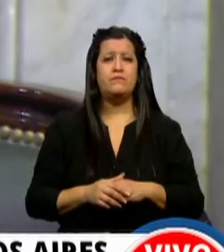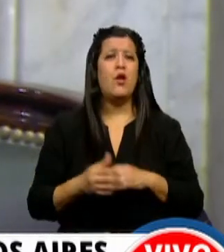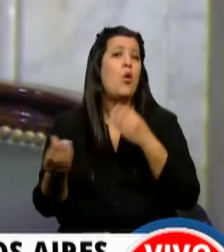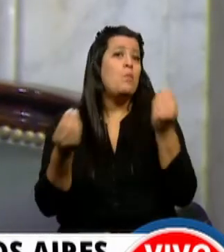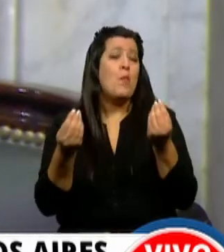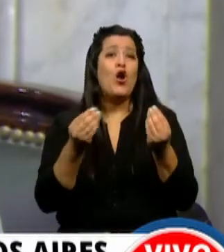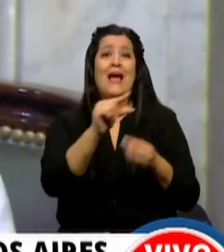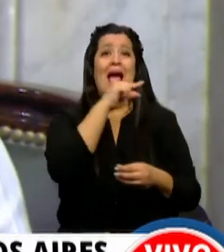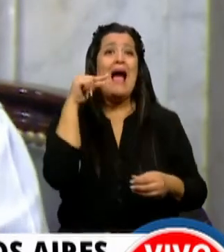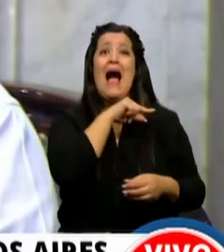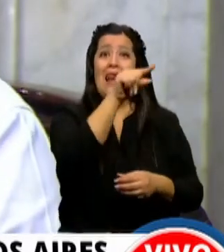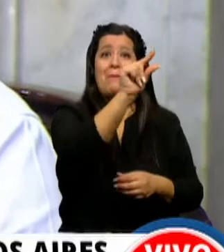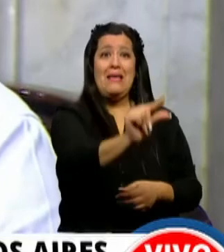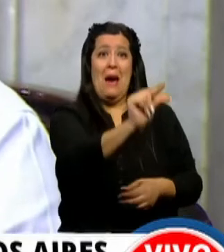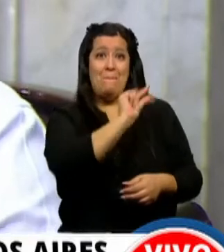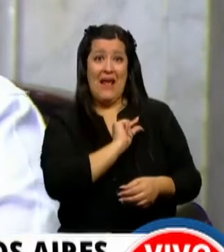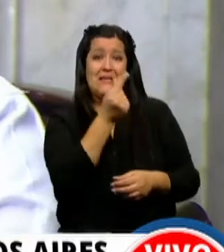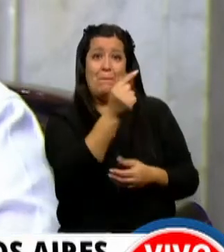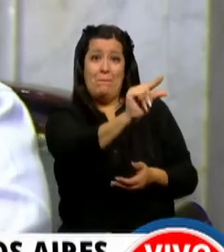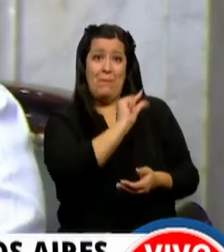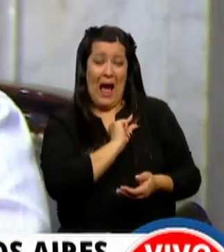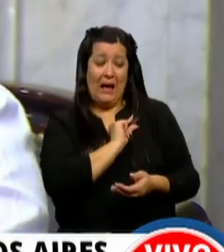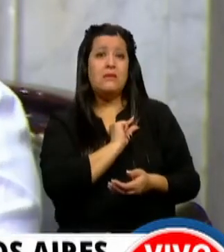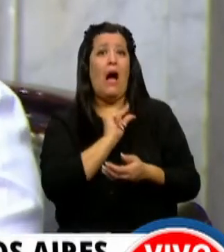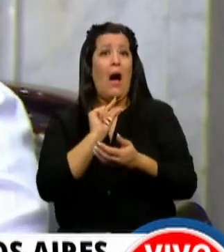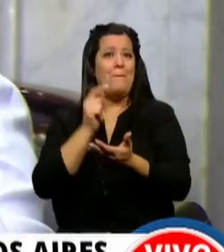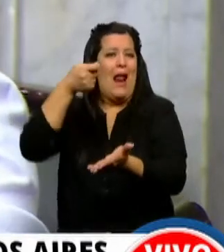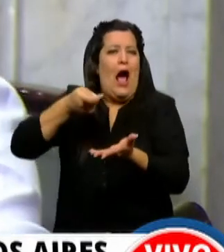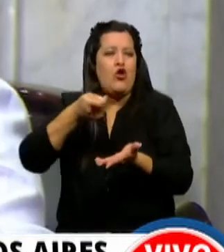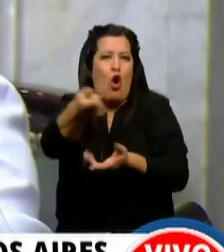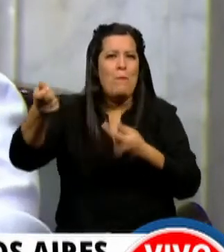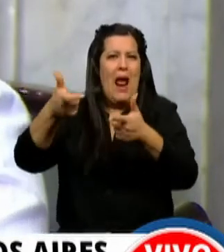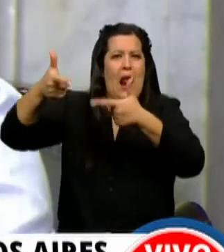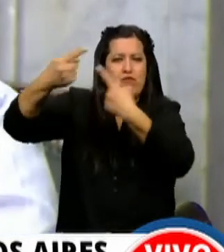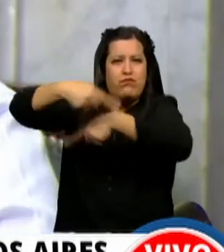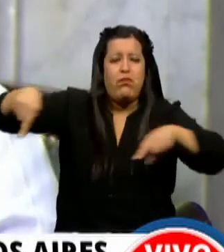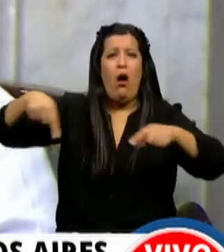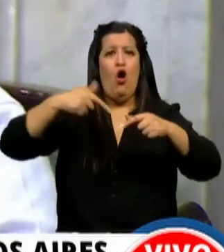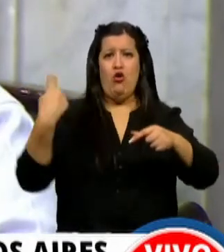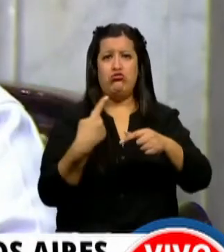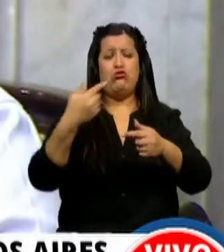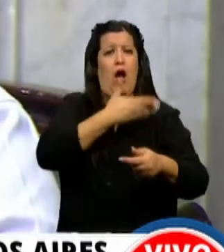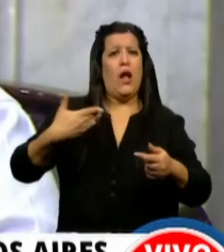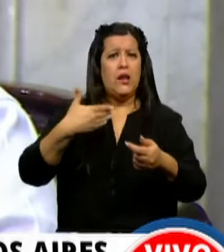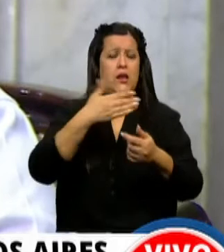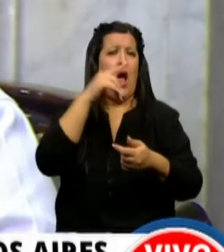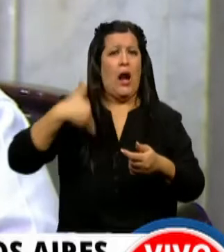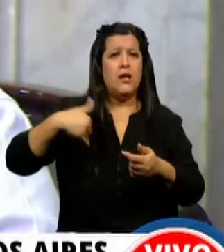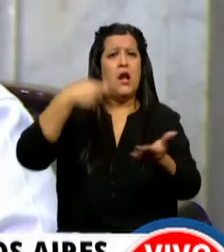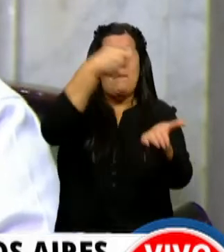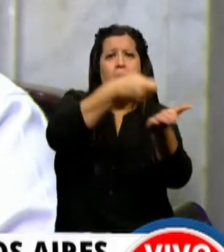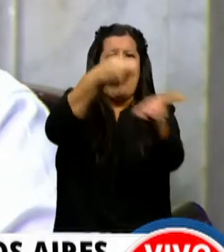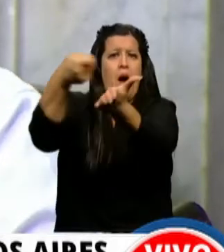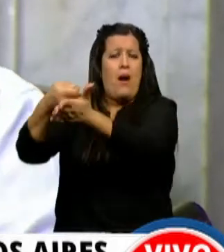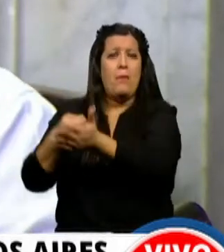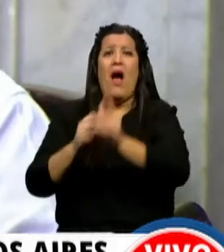porque nos prestó plata para comprar armamento. Argentina paga al Club de París, a China, a los bonitas, al Fondo Monetario. Ni